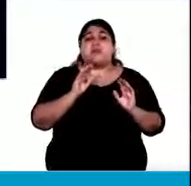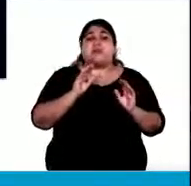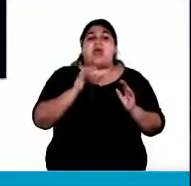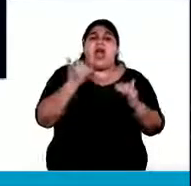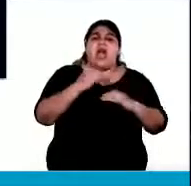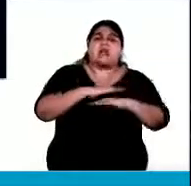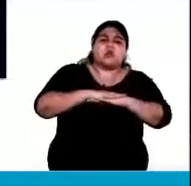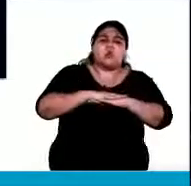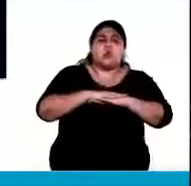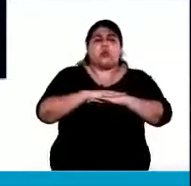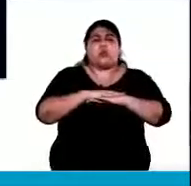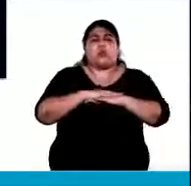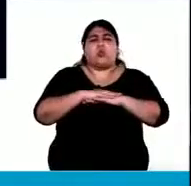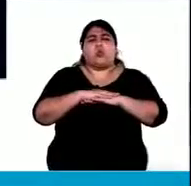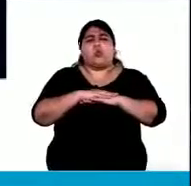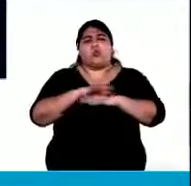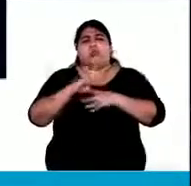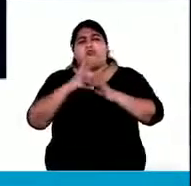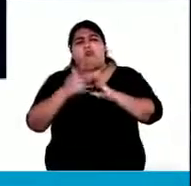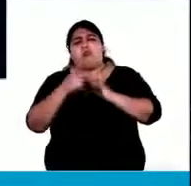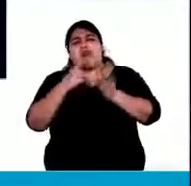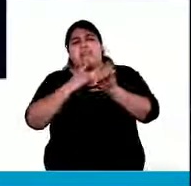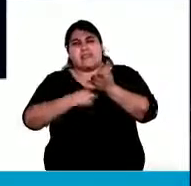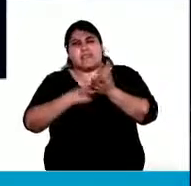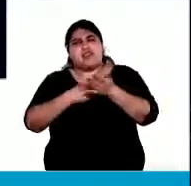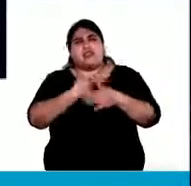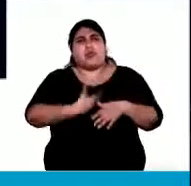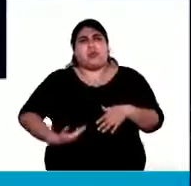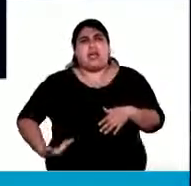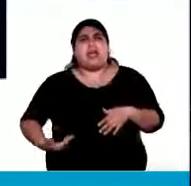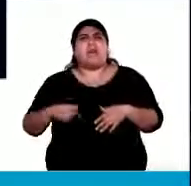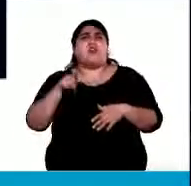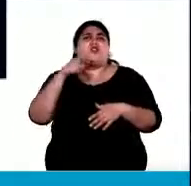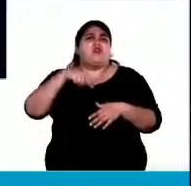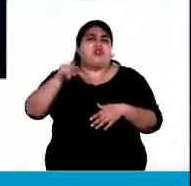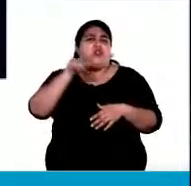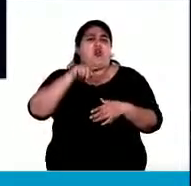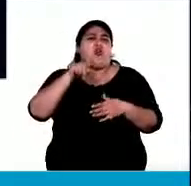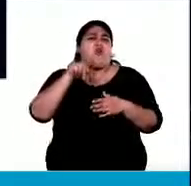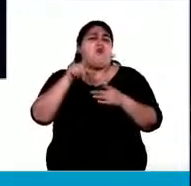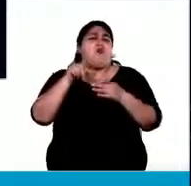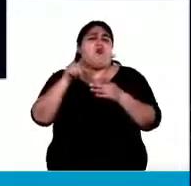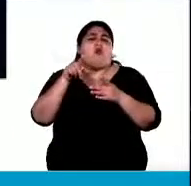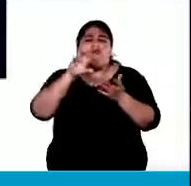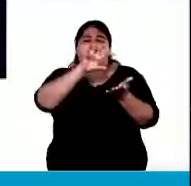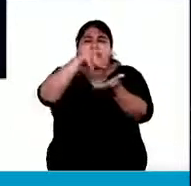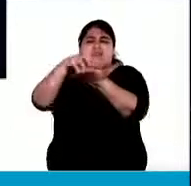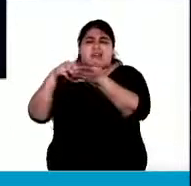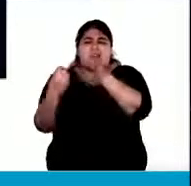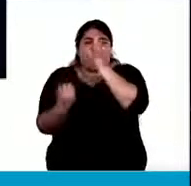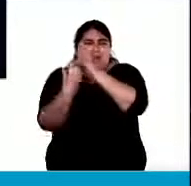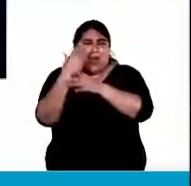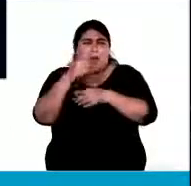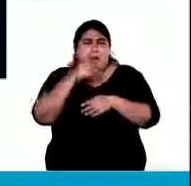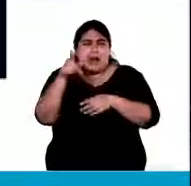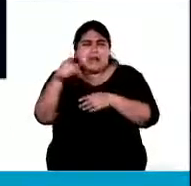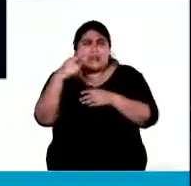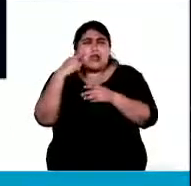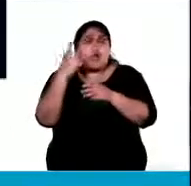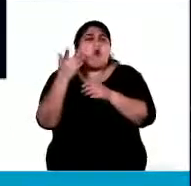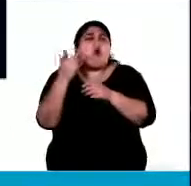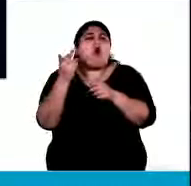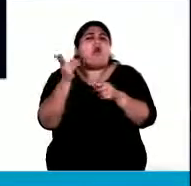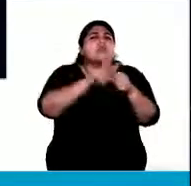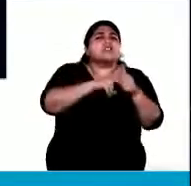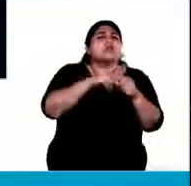actitudes o medidas de gobierno respecto a un observatorio creado que podían ser identificadas como de censura a la libertad